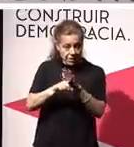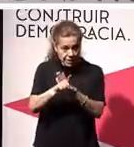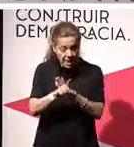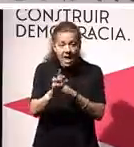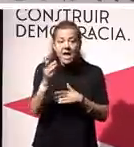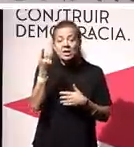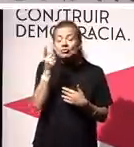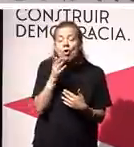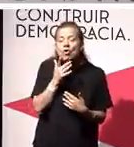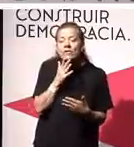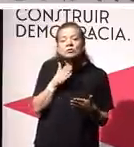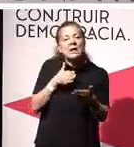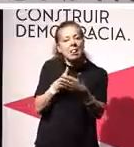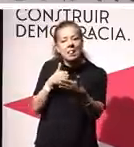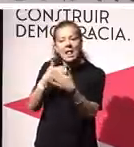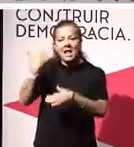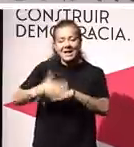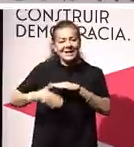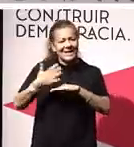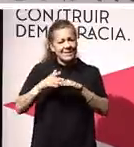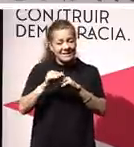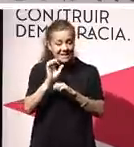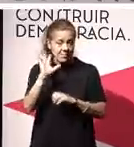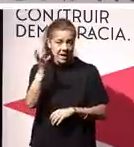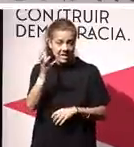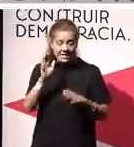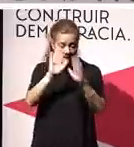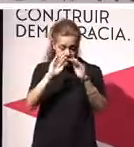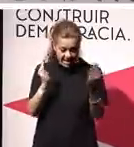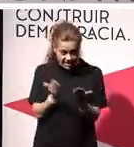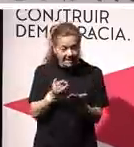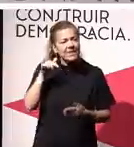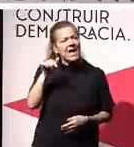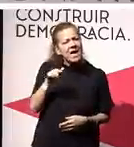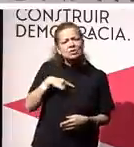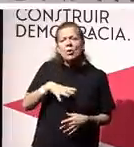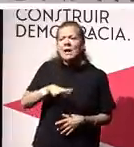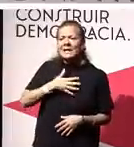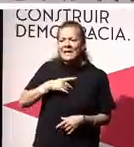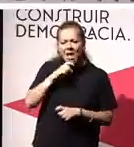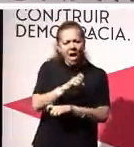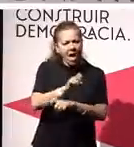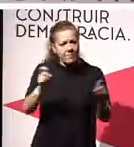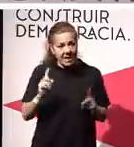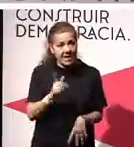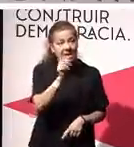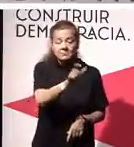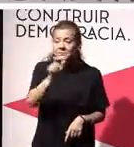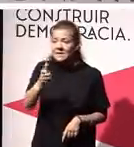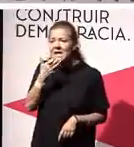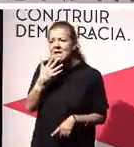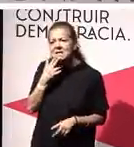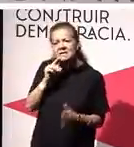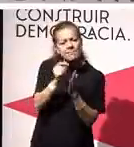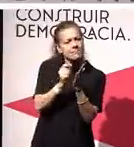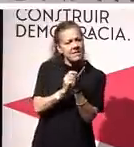los límites del planeta. Unas élites que, como estamos viendo en España, se atreven a amenazar a la ciudadanía cuando se toman medidas valientes